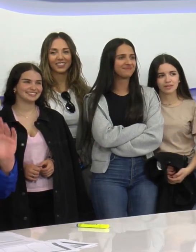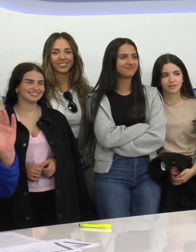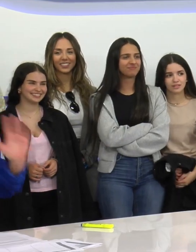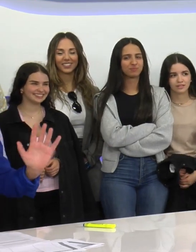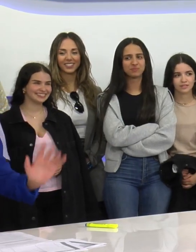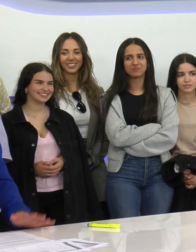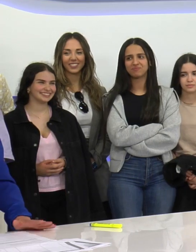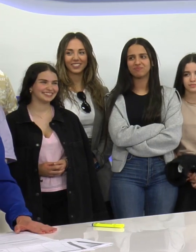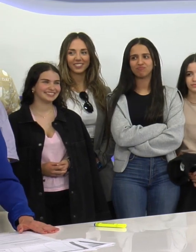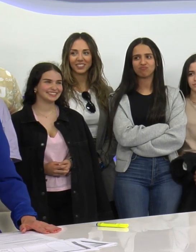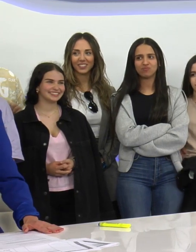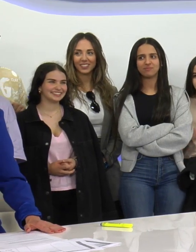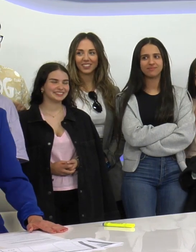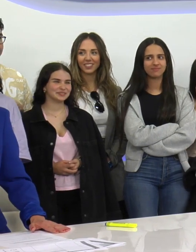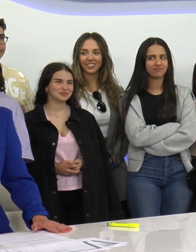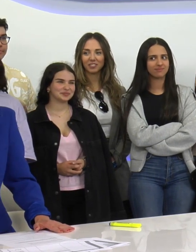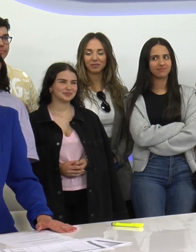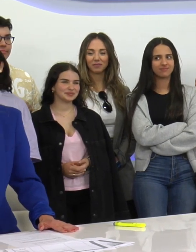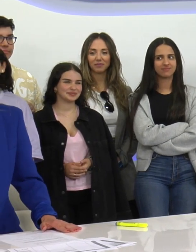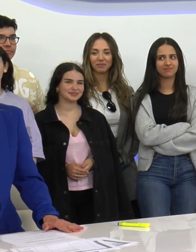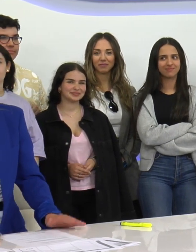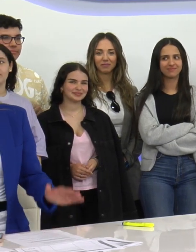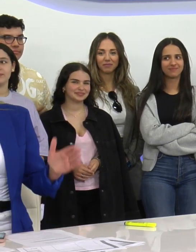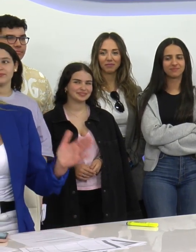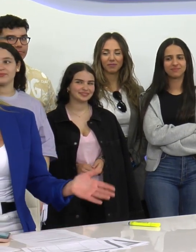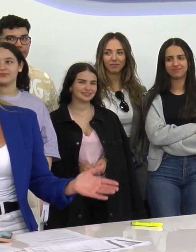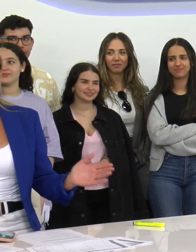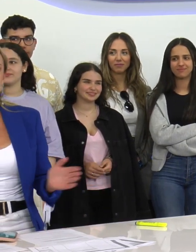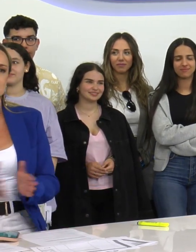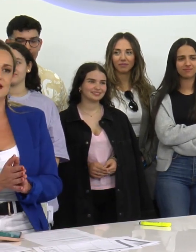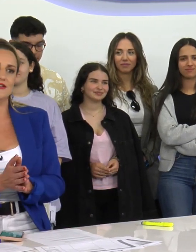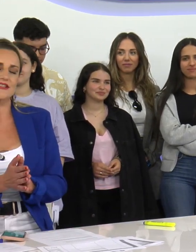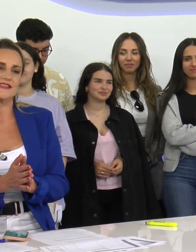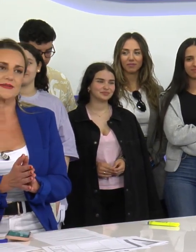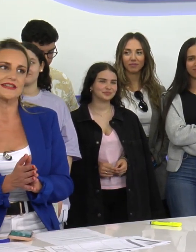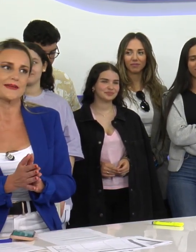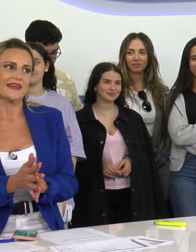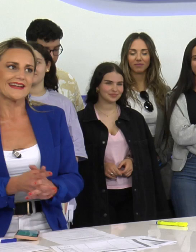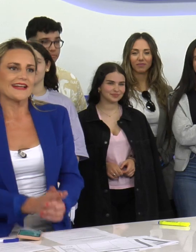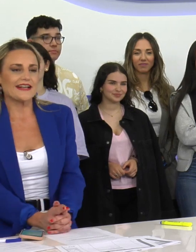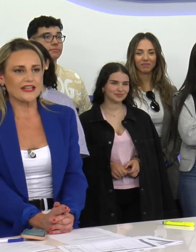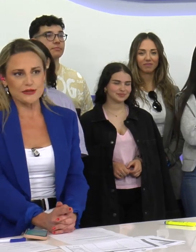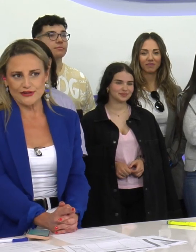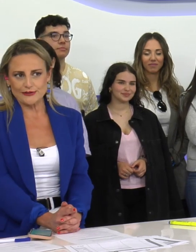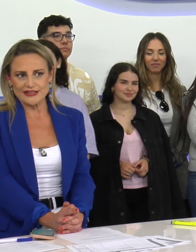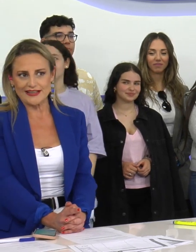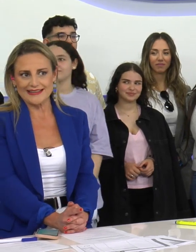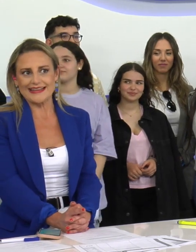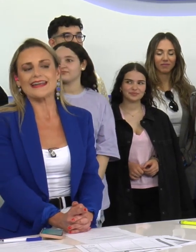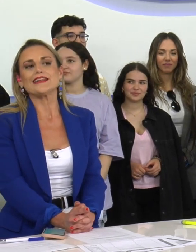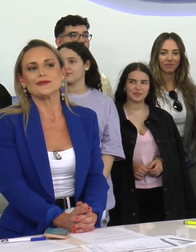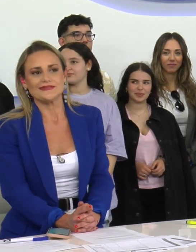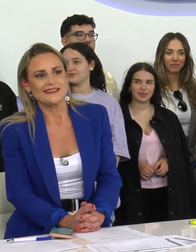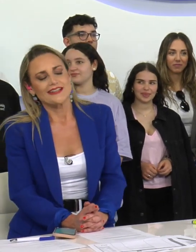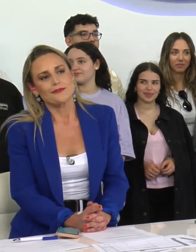eso la clase a del instituto de educación secundaria que están de visita en estas instalaciones que están de visita en radio televisión ceuta y